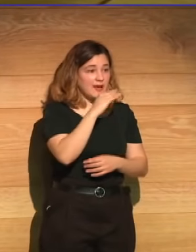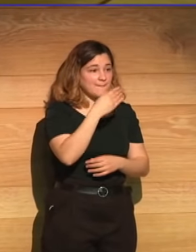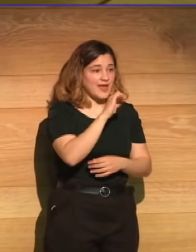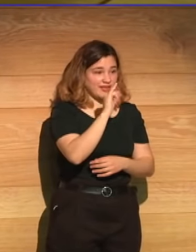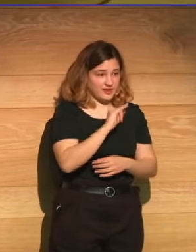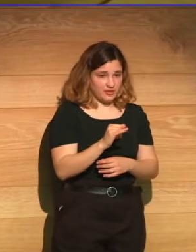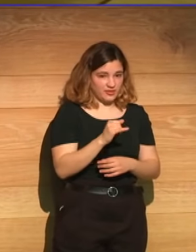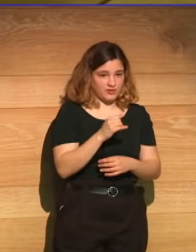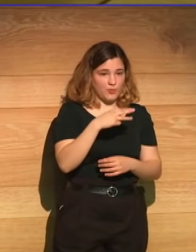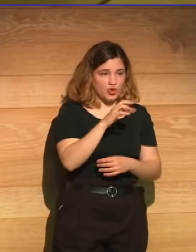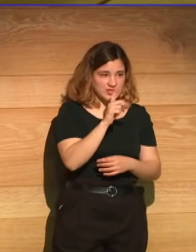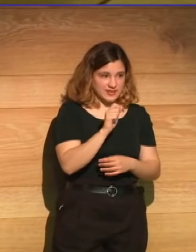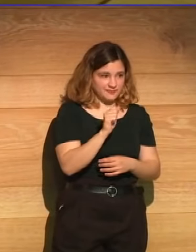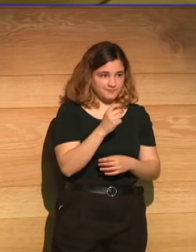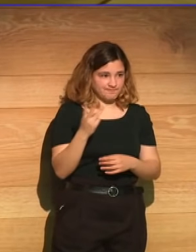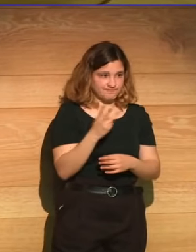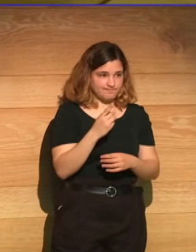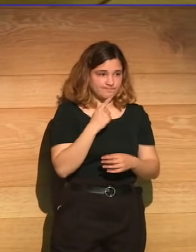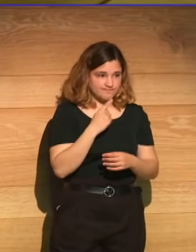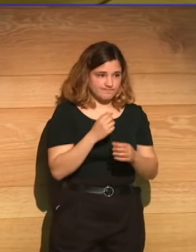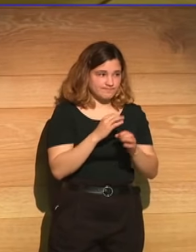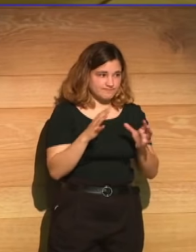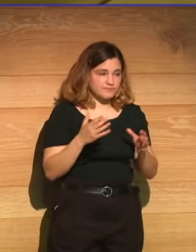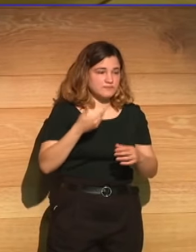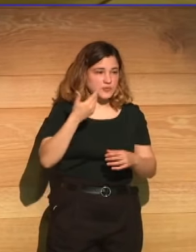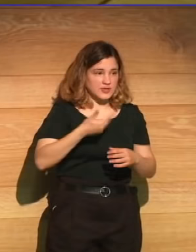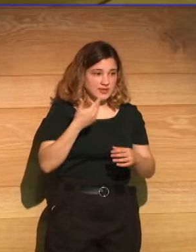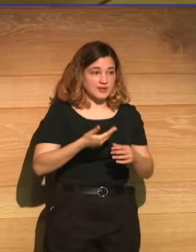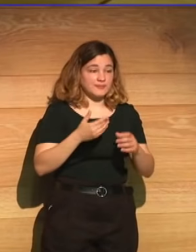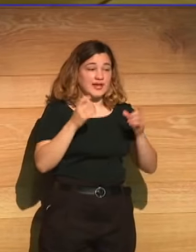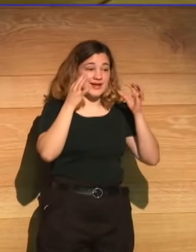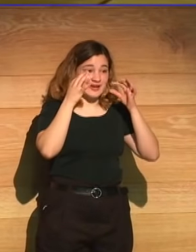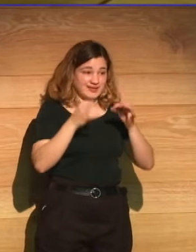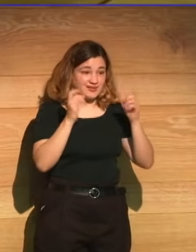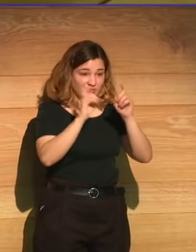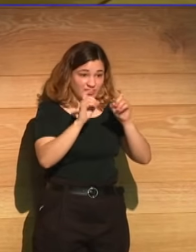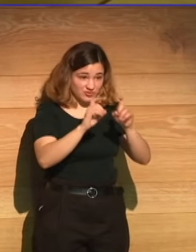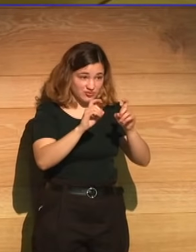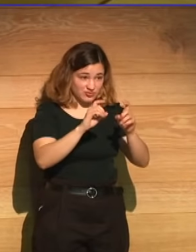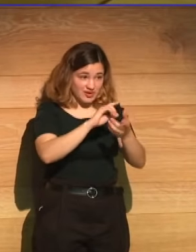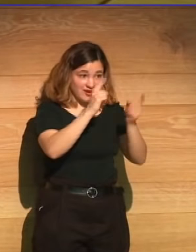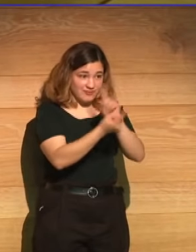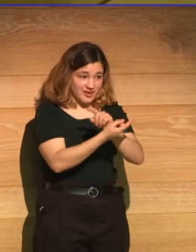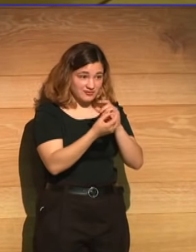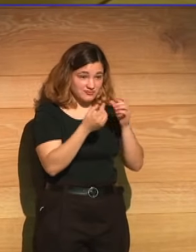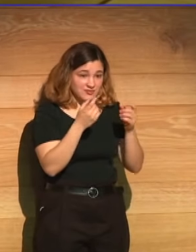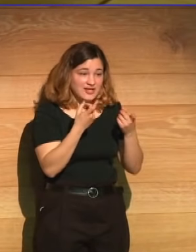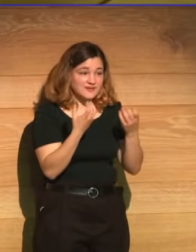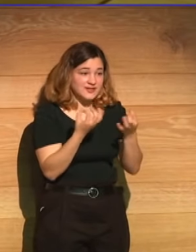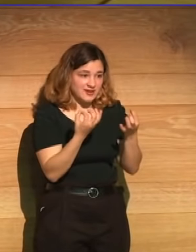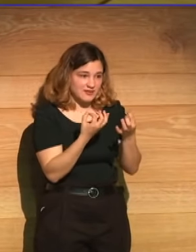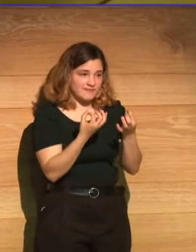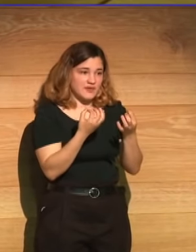lo fundamental para realmente transformar la realidad educativa es invertir en formación